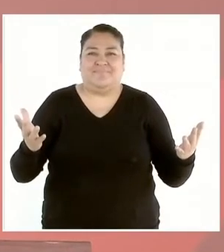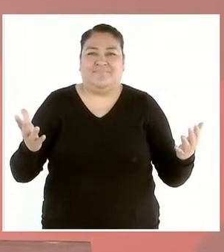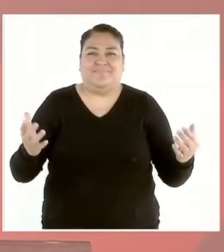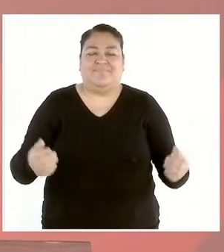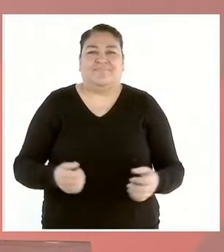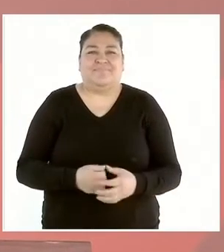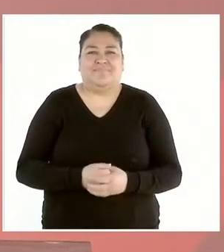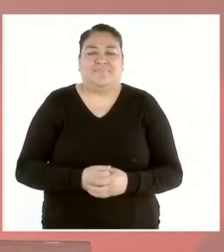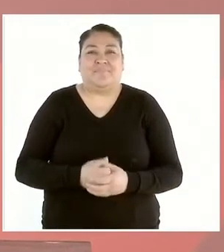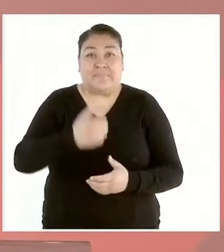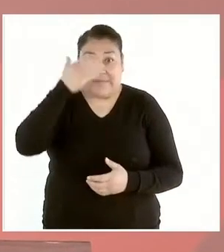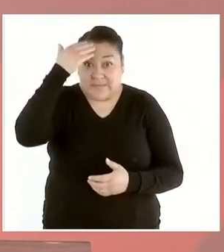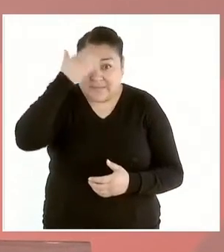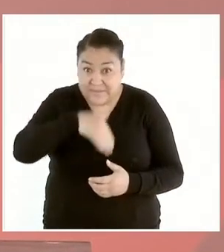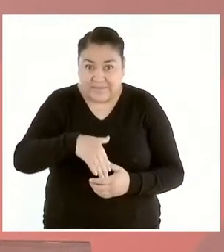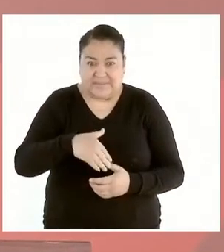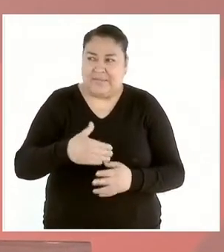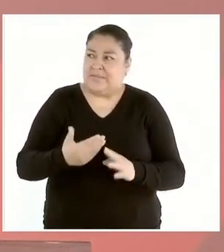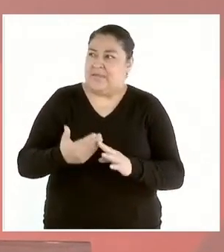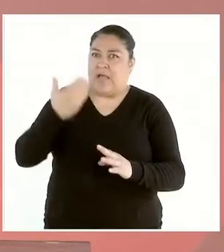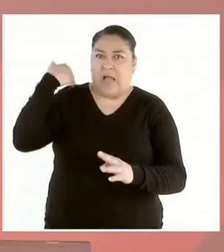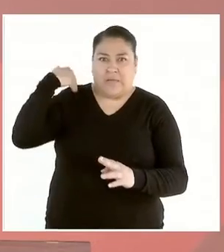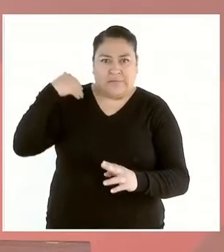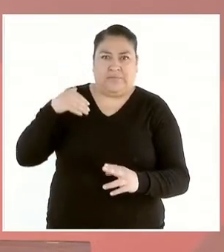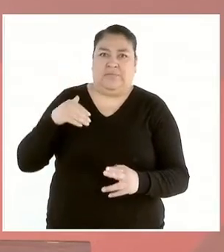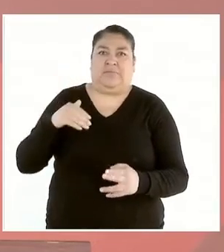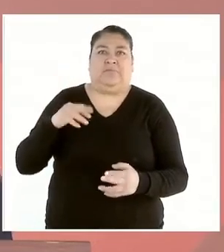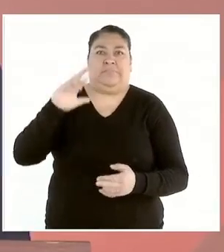luego de la guerra de reforma